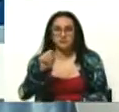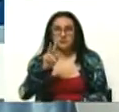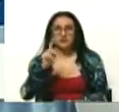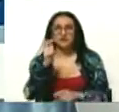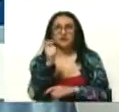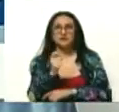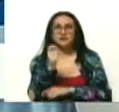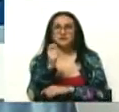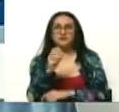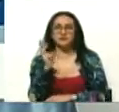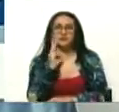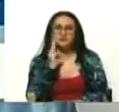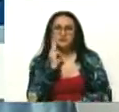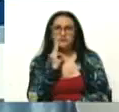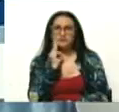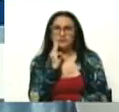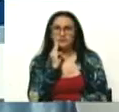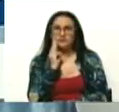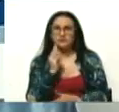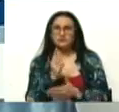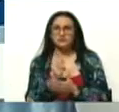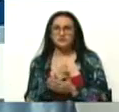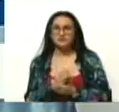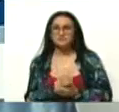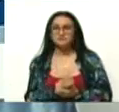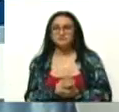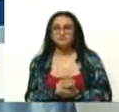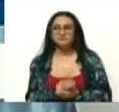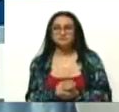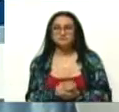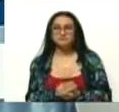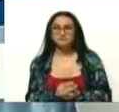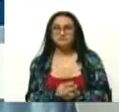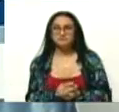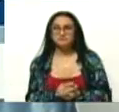toneladas de marihuana en los últimos 5 años.